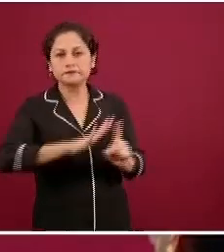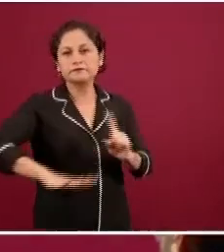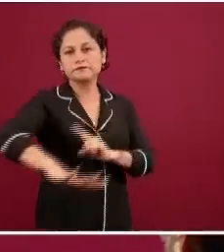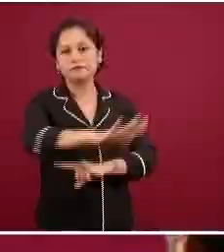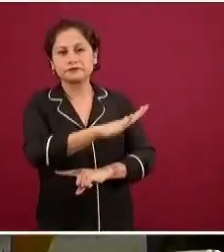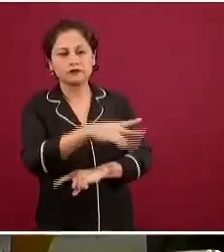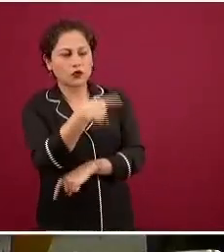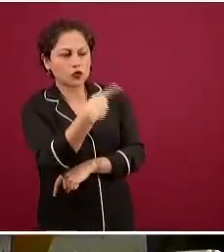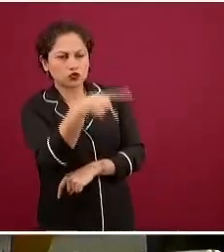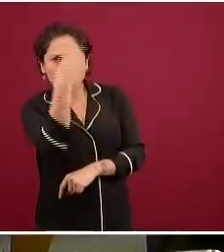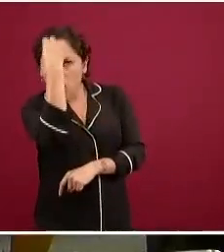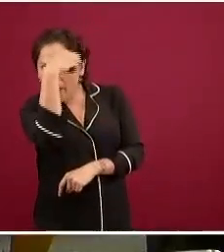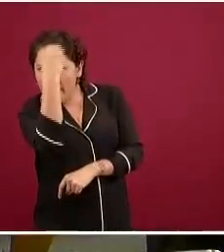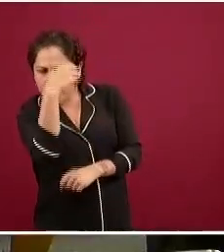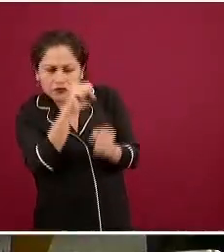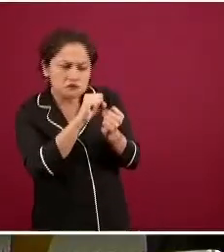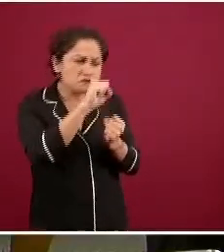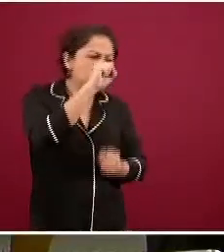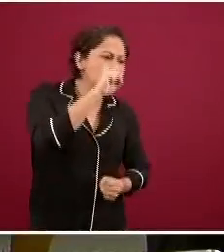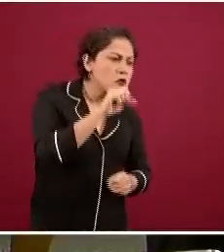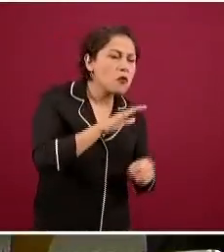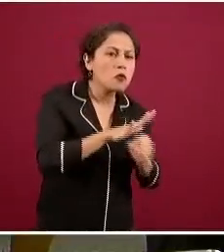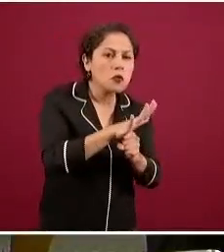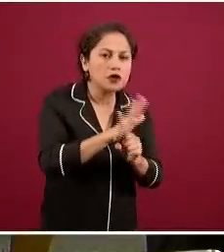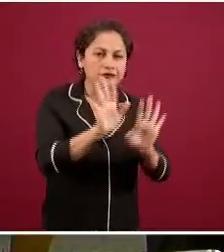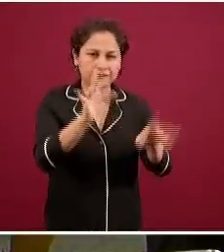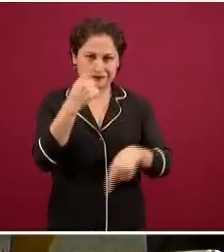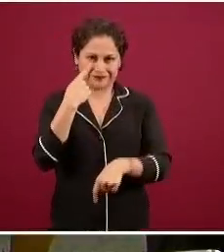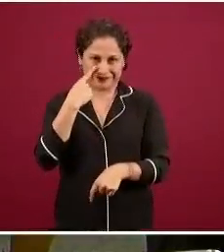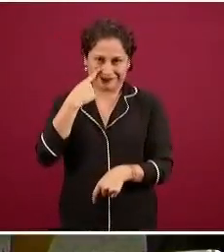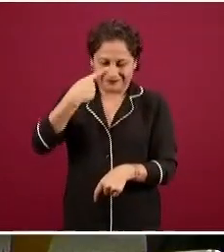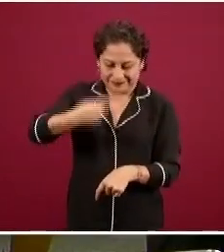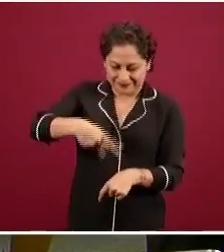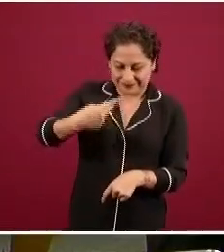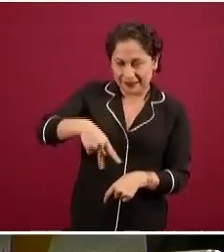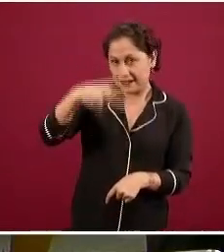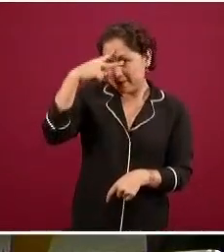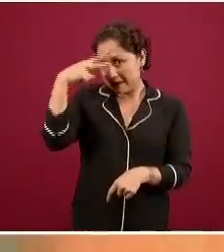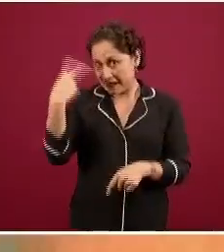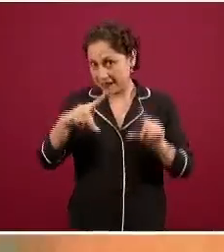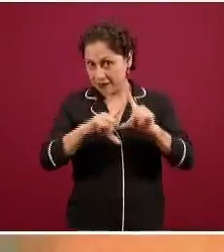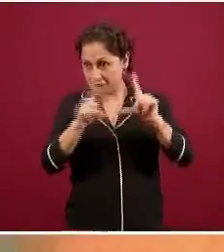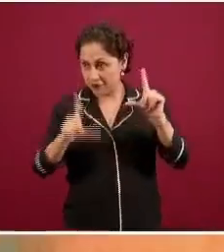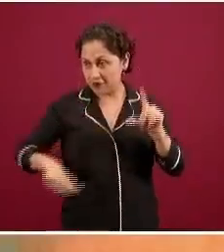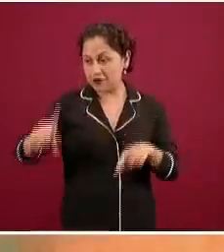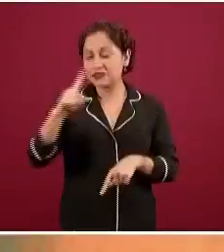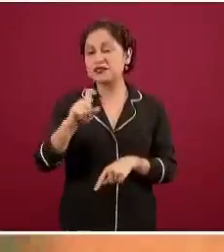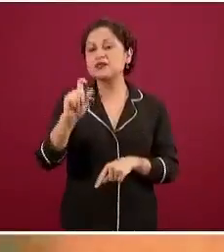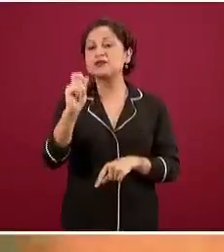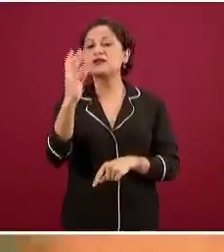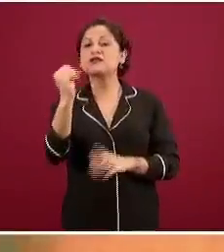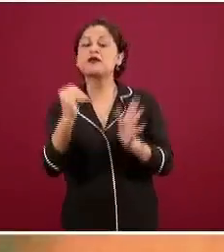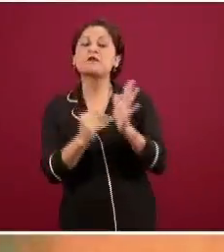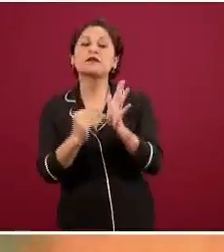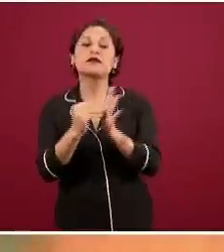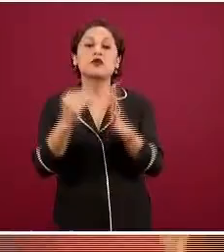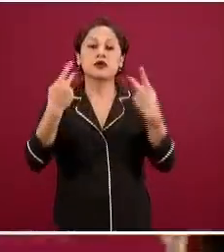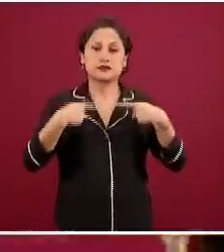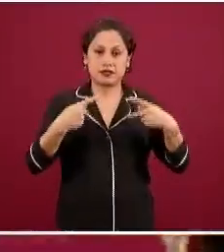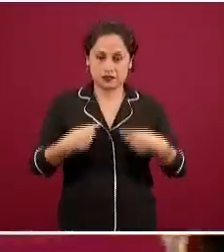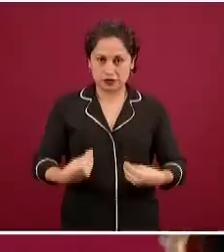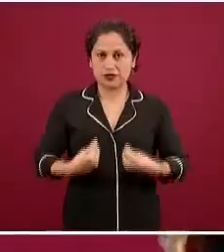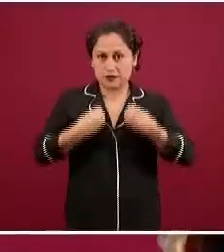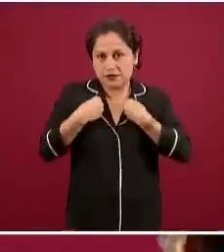ejemplo. Pensemos en México. México tiene 127 millones de habitantes. Si queremos